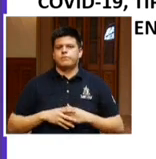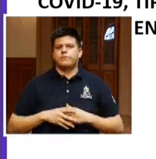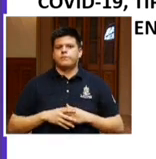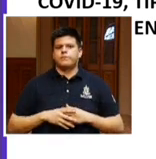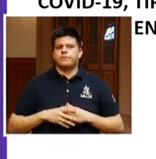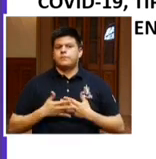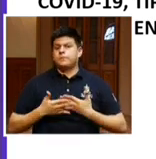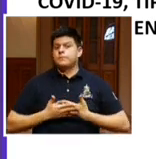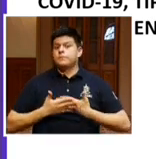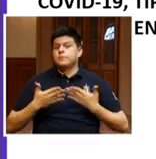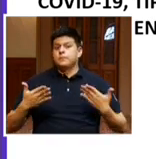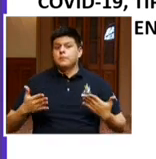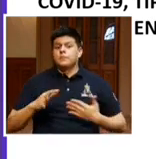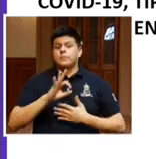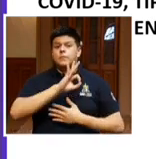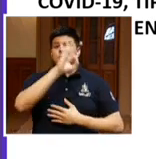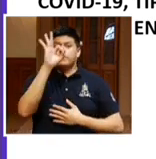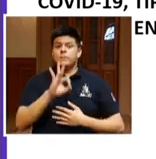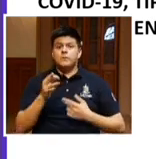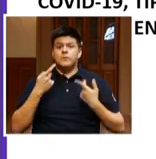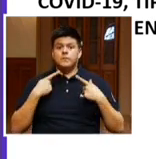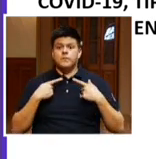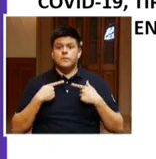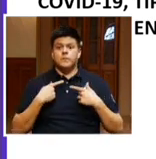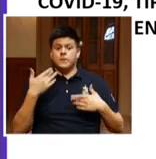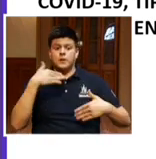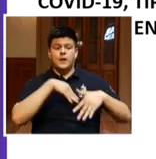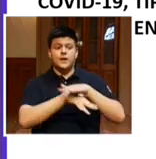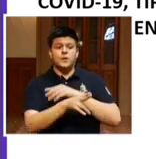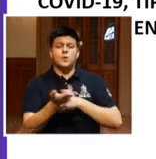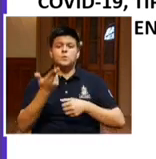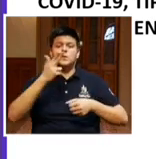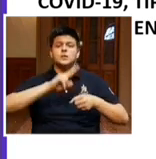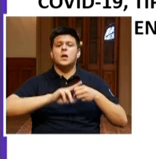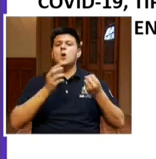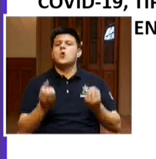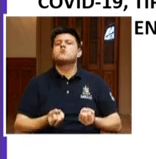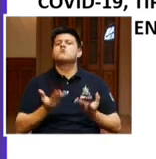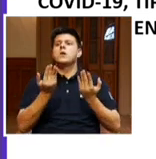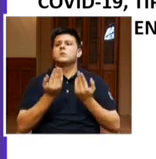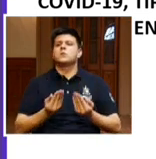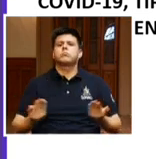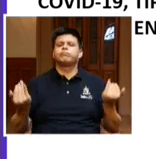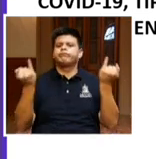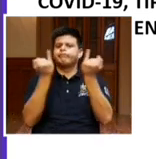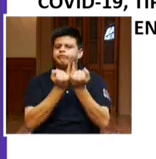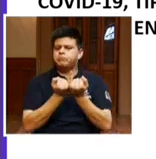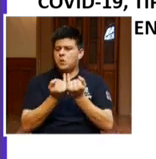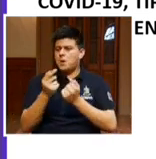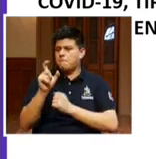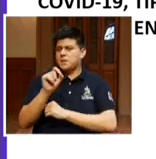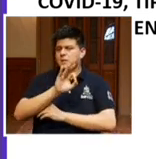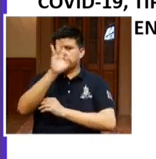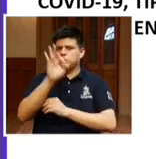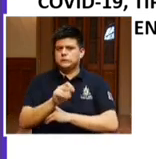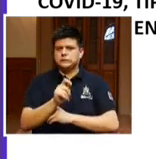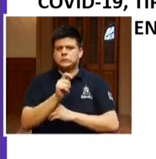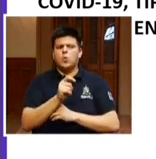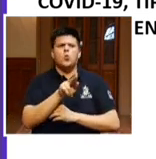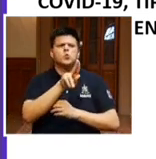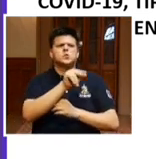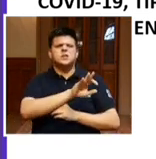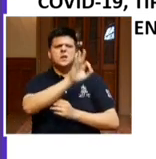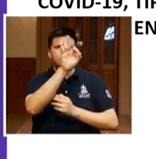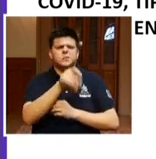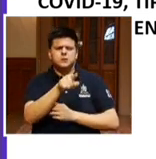El porcentaje de hospitalización sigue en el 20%, con 80% ambulatorio,